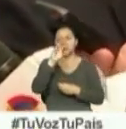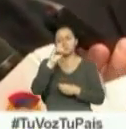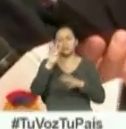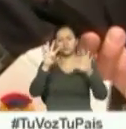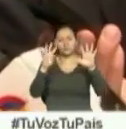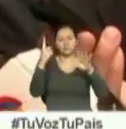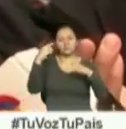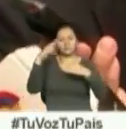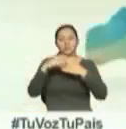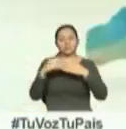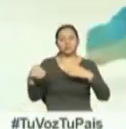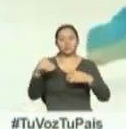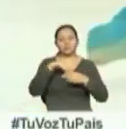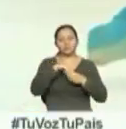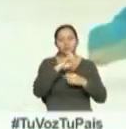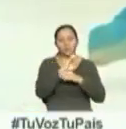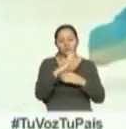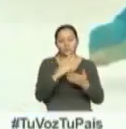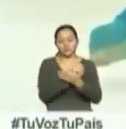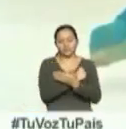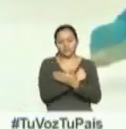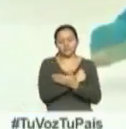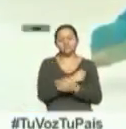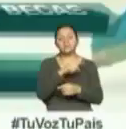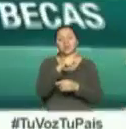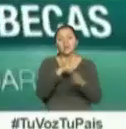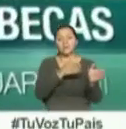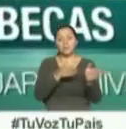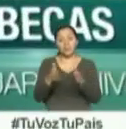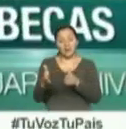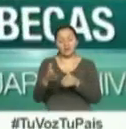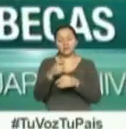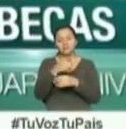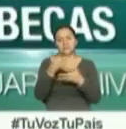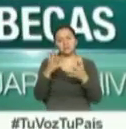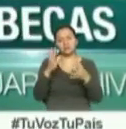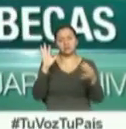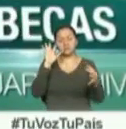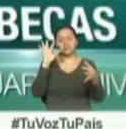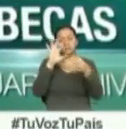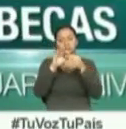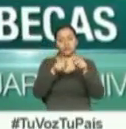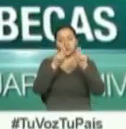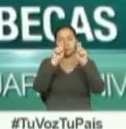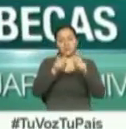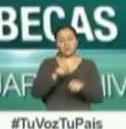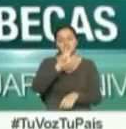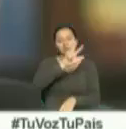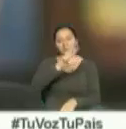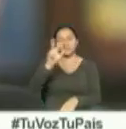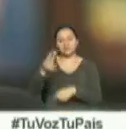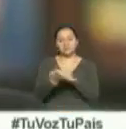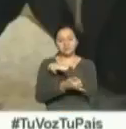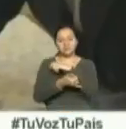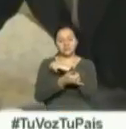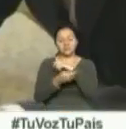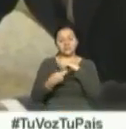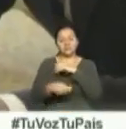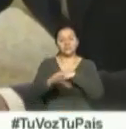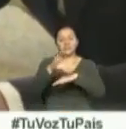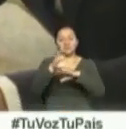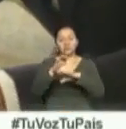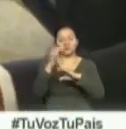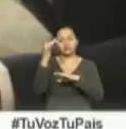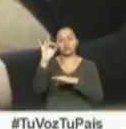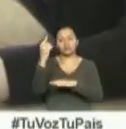millones de dólares para el Ecuador, ¿no? Globo Común tiene convenios con alrededor de 36 países amigos y cuenta con una inversión de